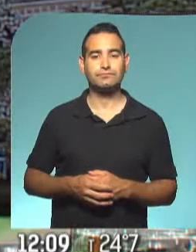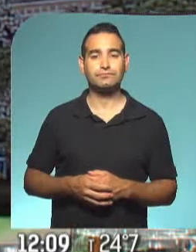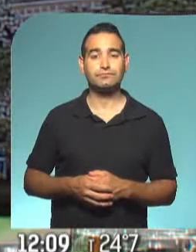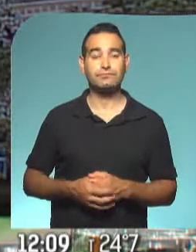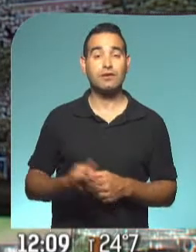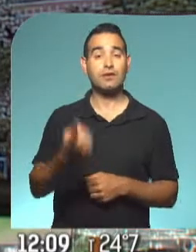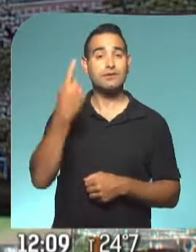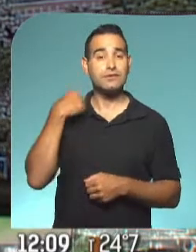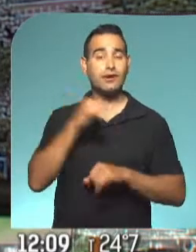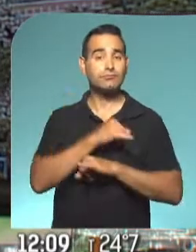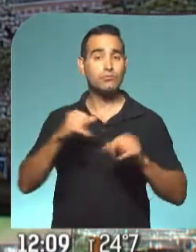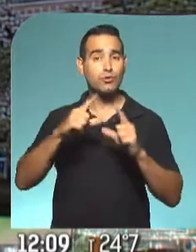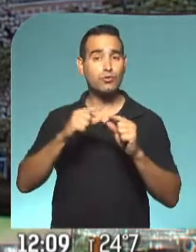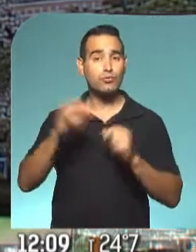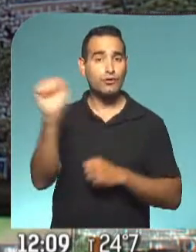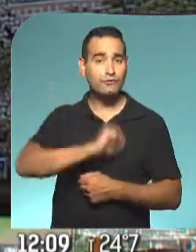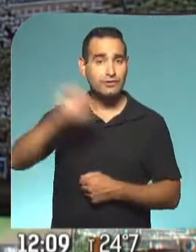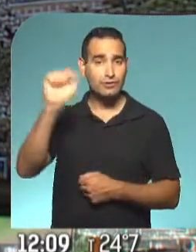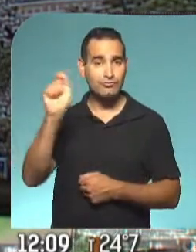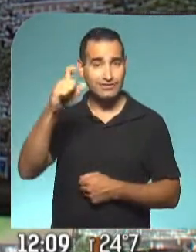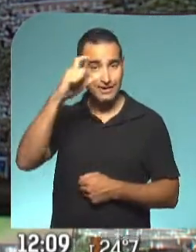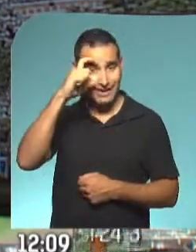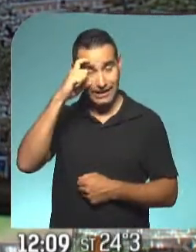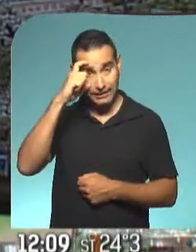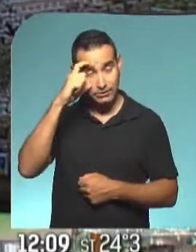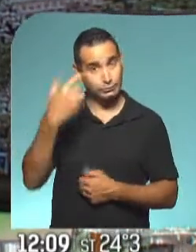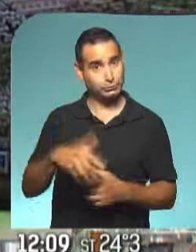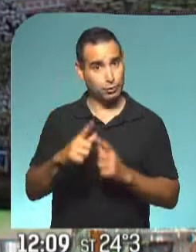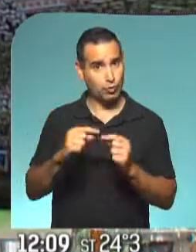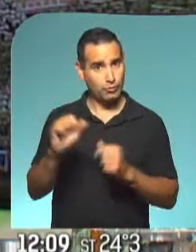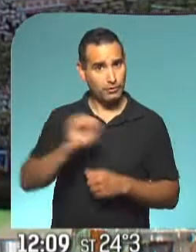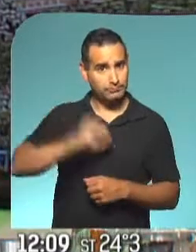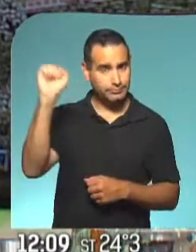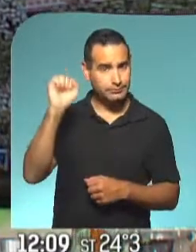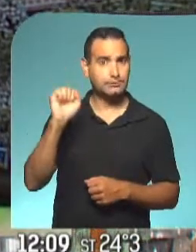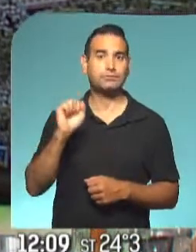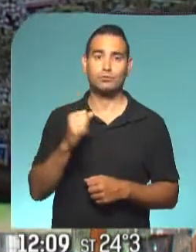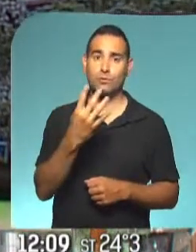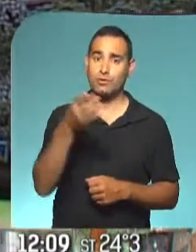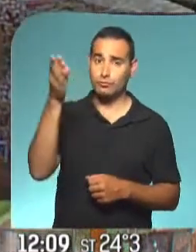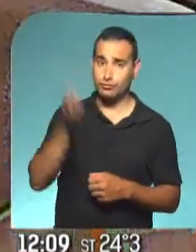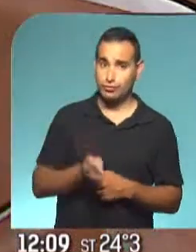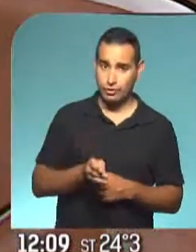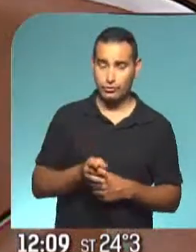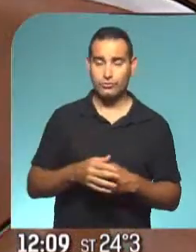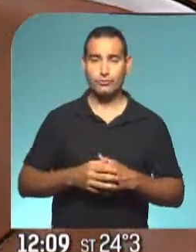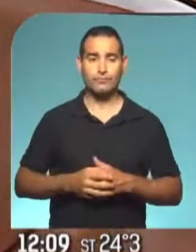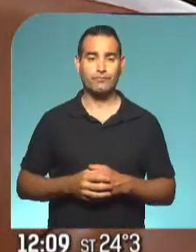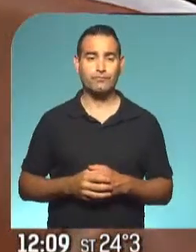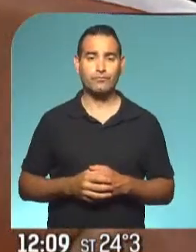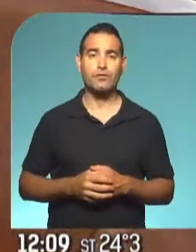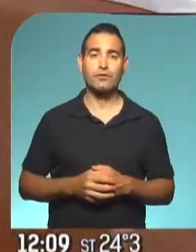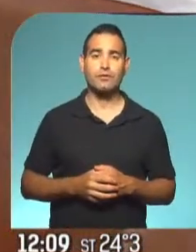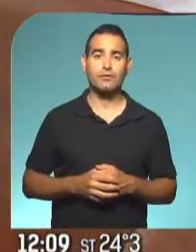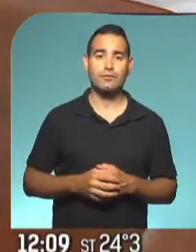Bueno, ayer se conocieron los números de la inflación del mes de enero. Alto, Rulo, alto, Raúl, 4%. Sí, además esperable, ¿no? Igual. Sí, pero venimos con